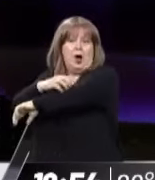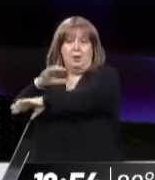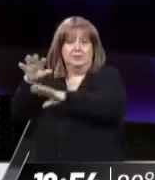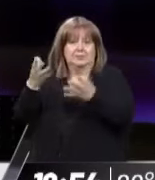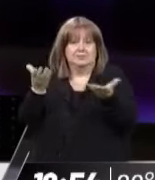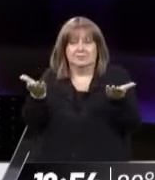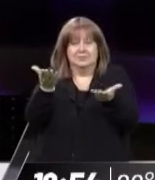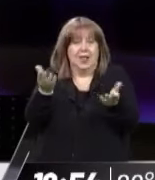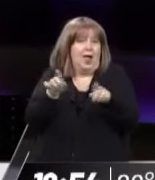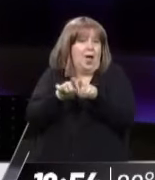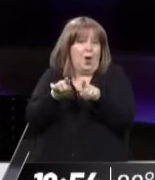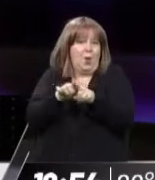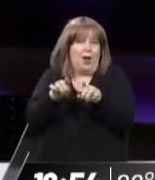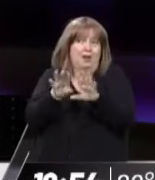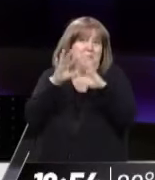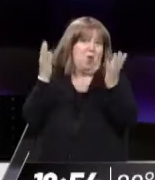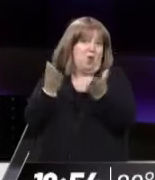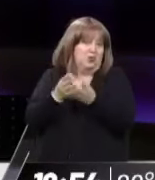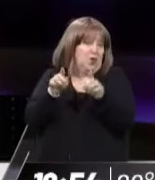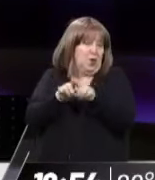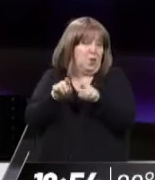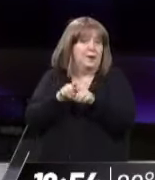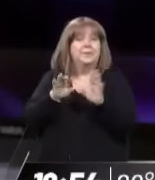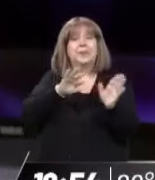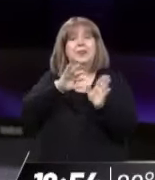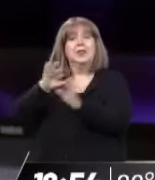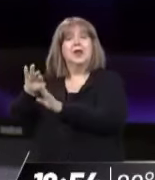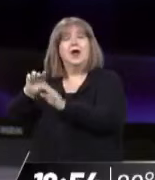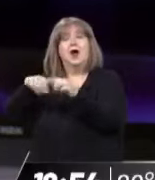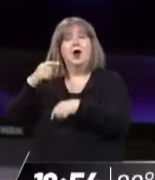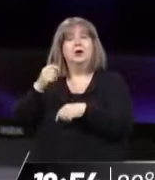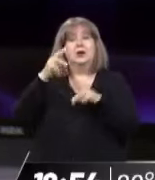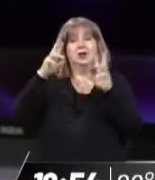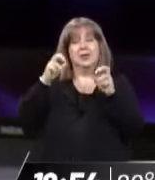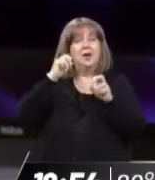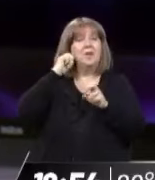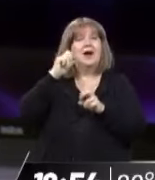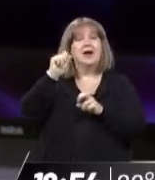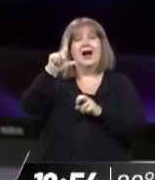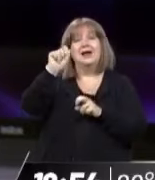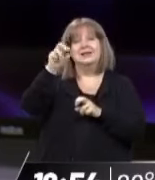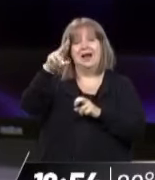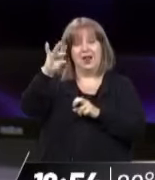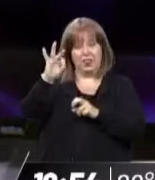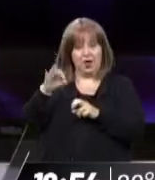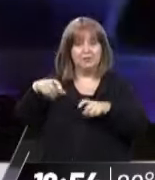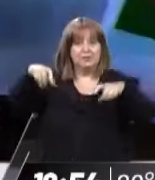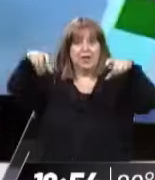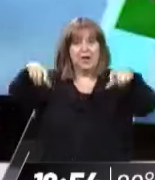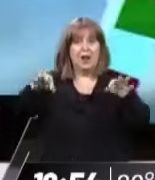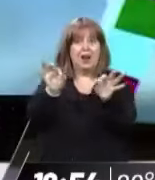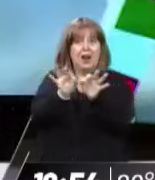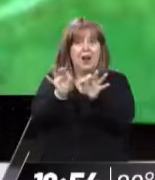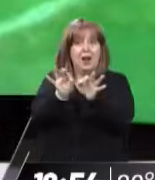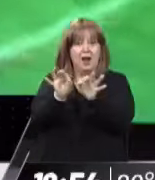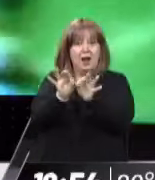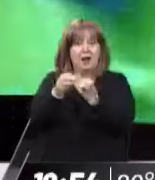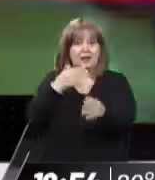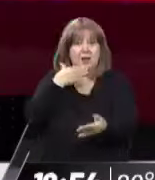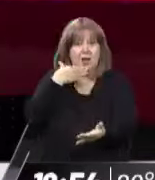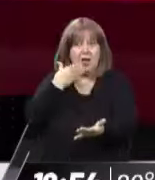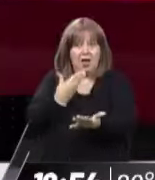Y bueno, hago el enganche entonces con lo de Gallardo, me salgo un poquitito del Mundial, porque la verdad que ayer lo del Malvinas fue impresionante. Yo nunca había visto algo